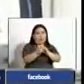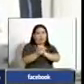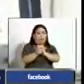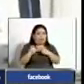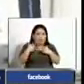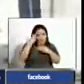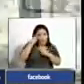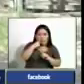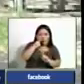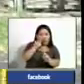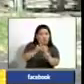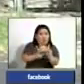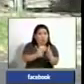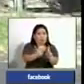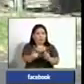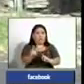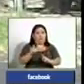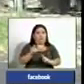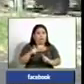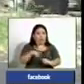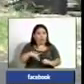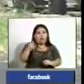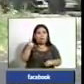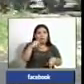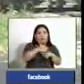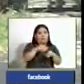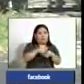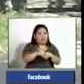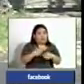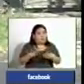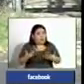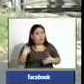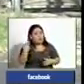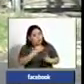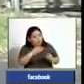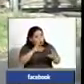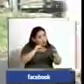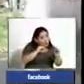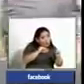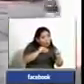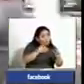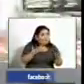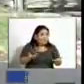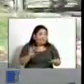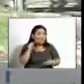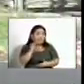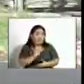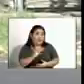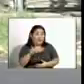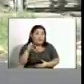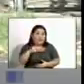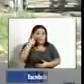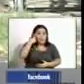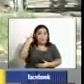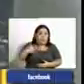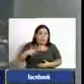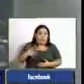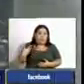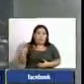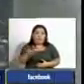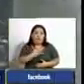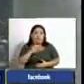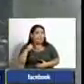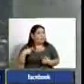no sabemos que quienes se acercan a las diferentes agencias, pues, y tenemos que abordarlas. Entonces, el riesgo de nosotros prácticamente es